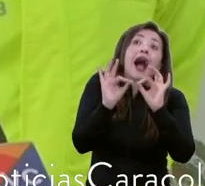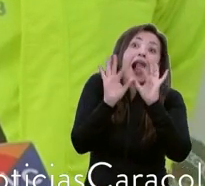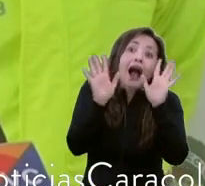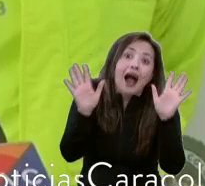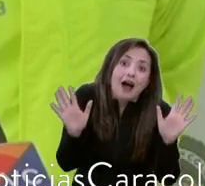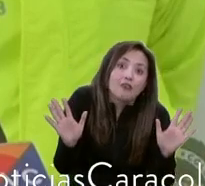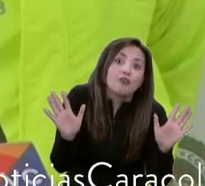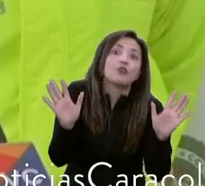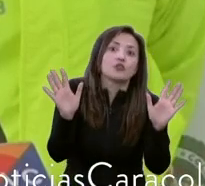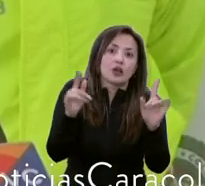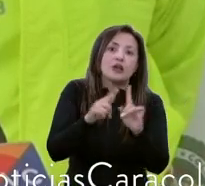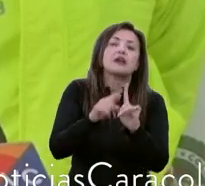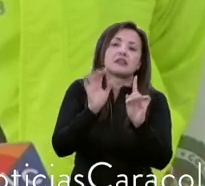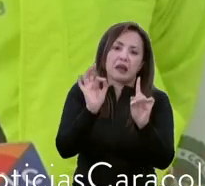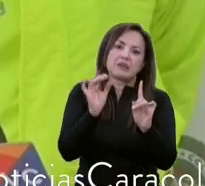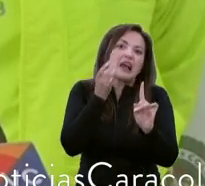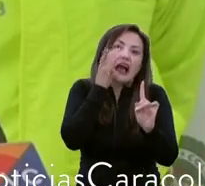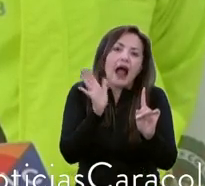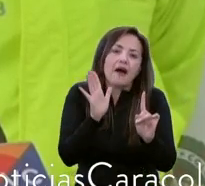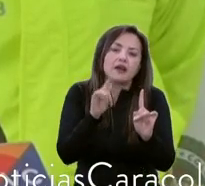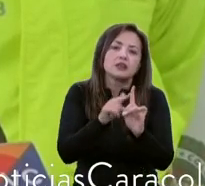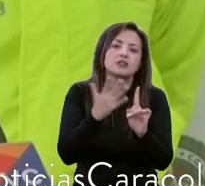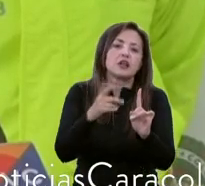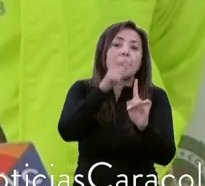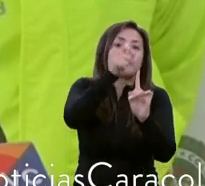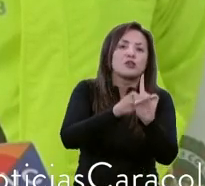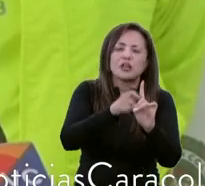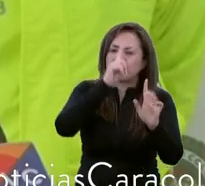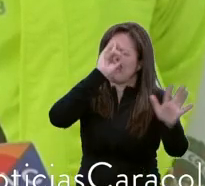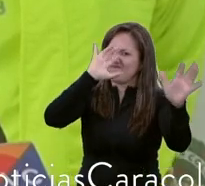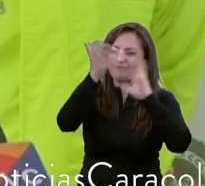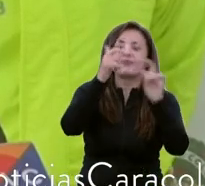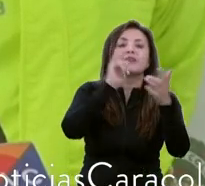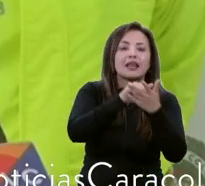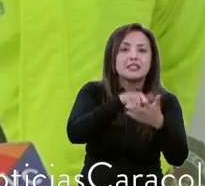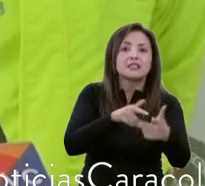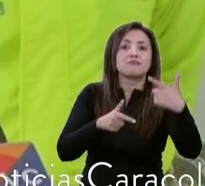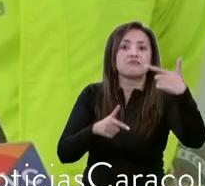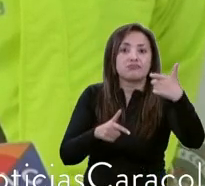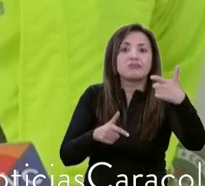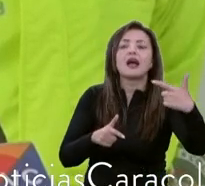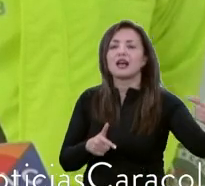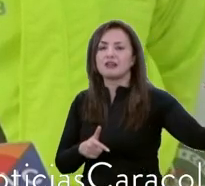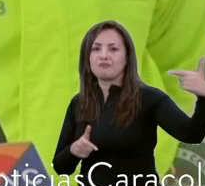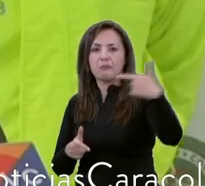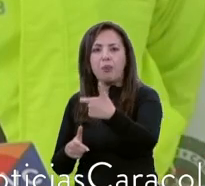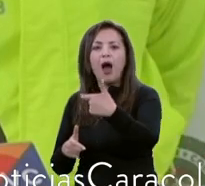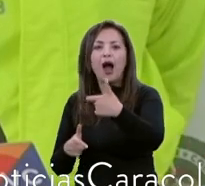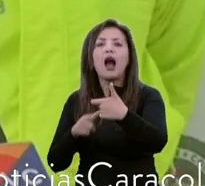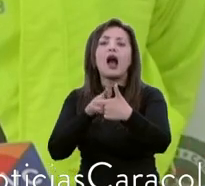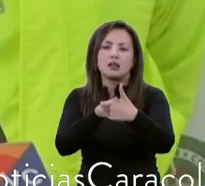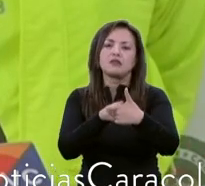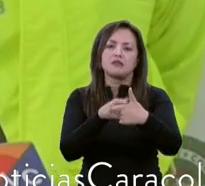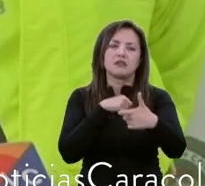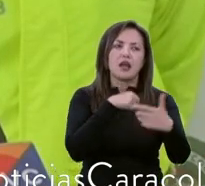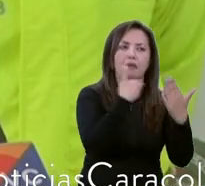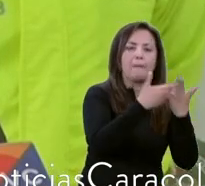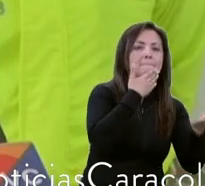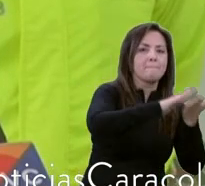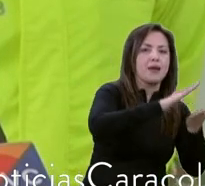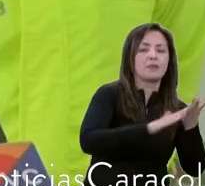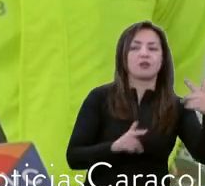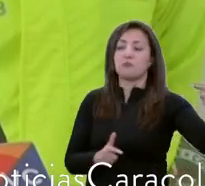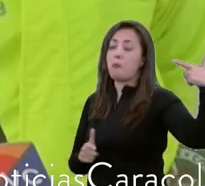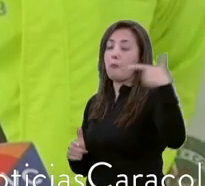Afortunadamente también fue leve, y esta persona reacciona con su arma de fuego, que la tiene amparada. Acciona su